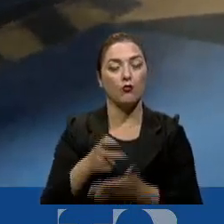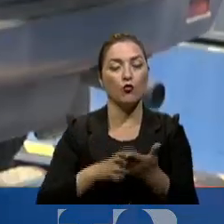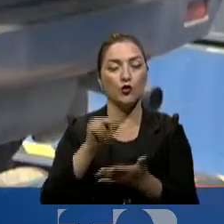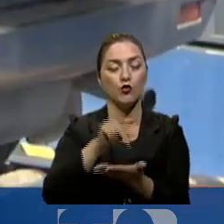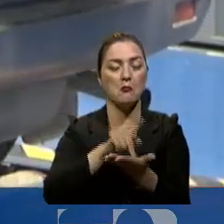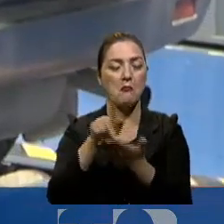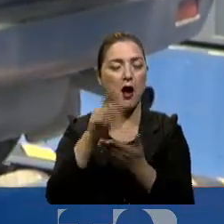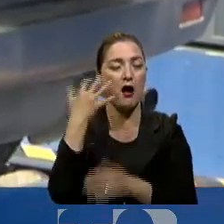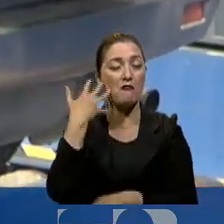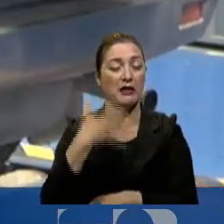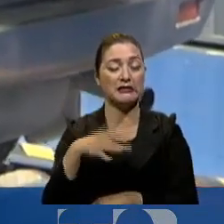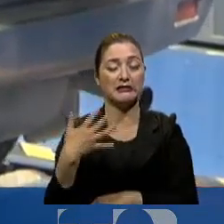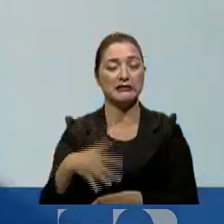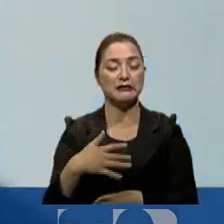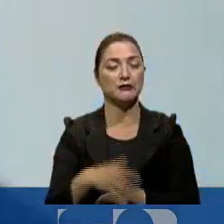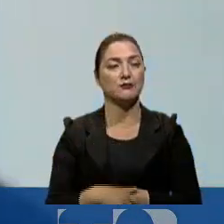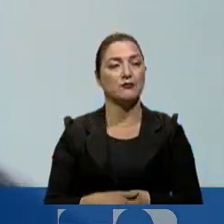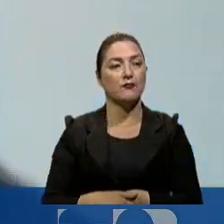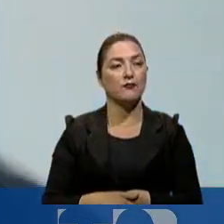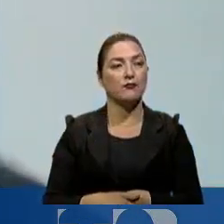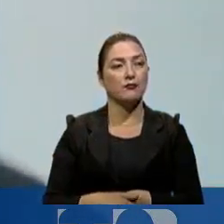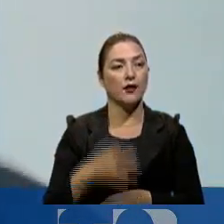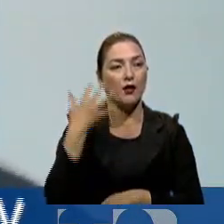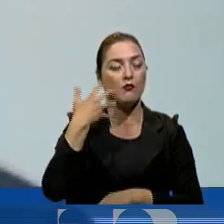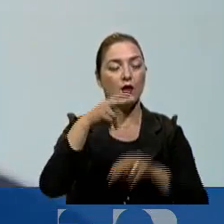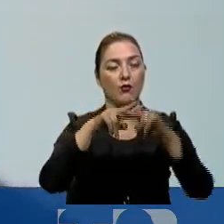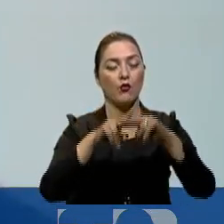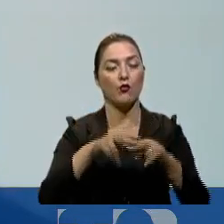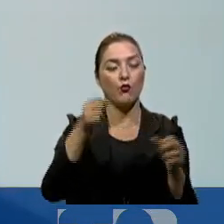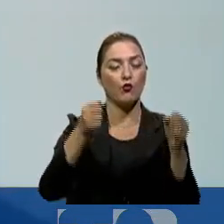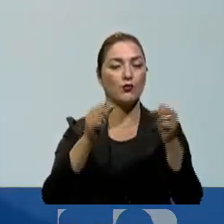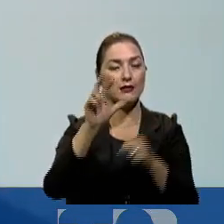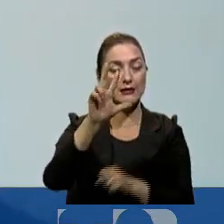por calendarización. Hasta la presente fecha ya se han revisado